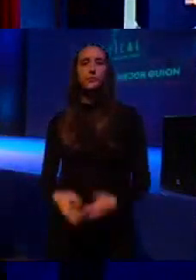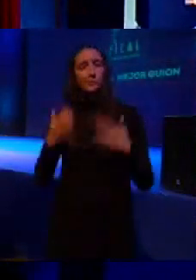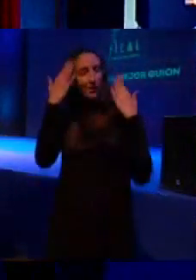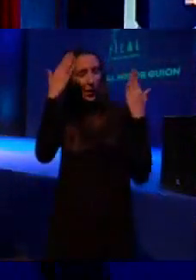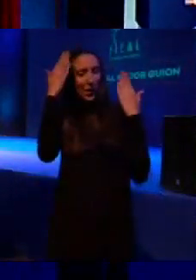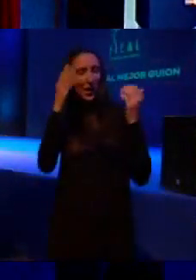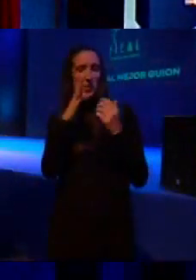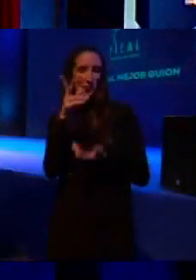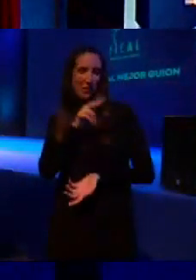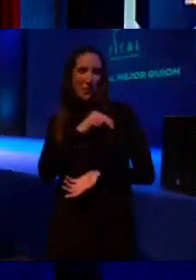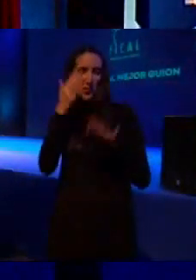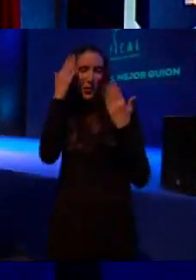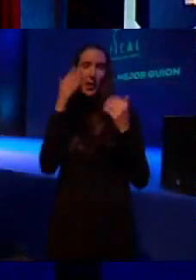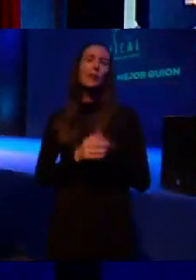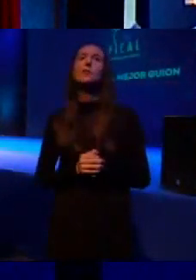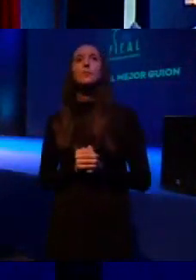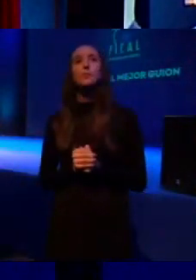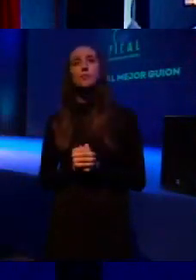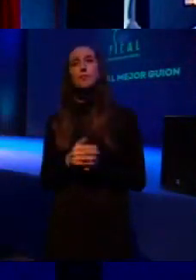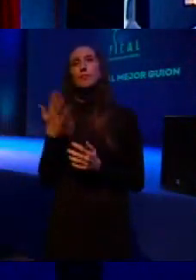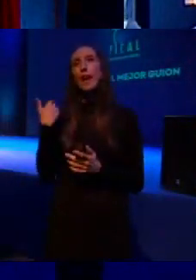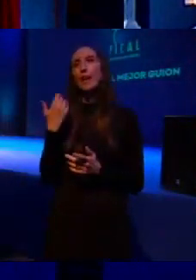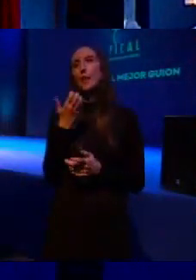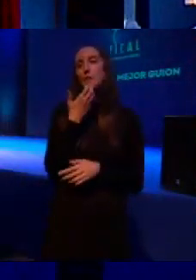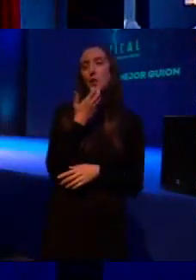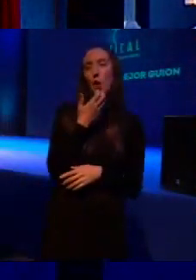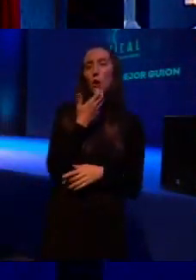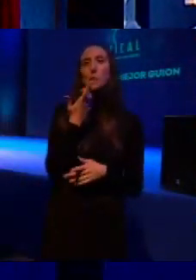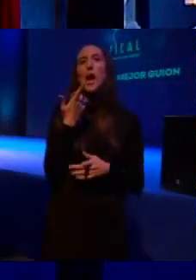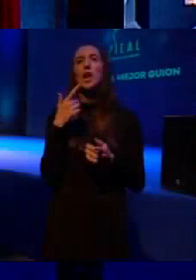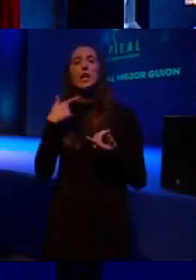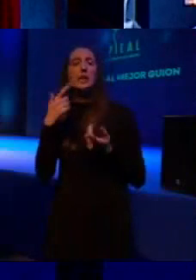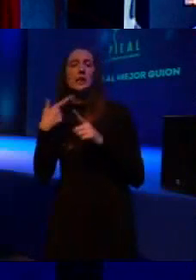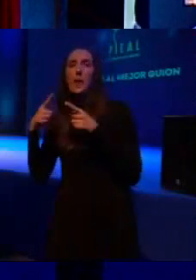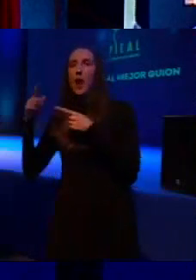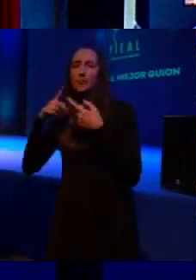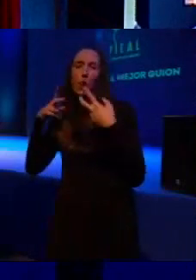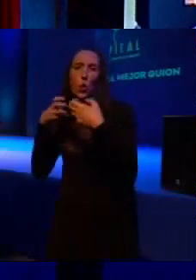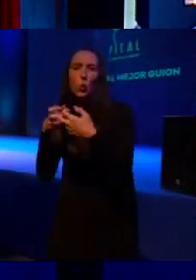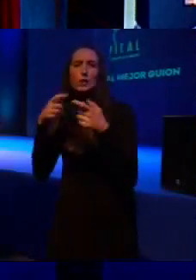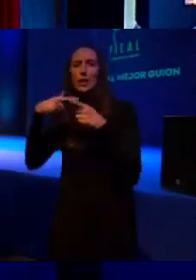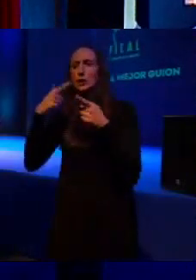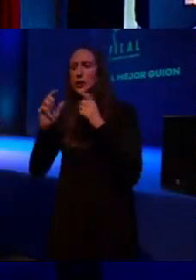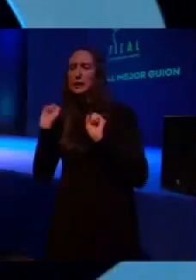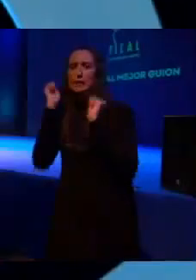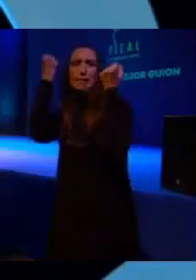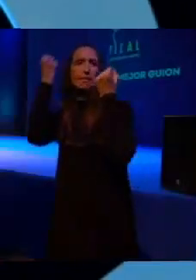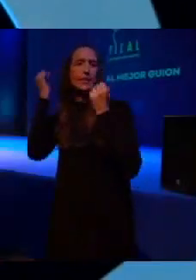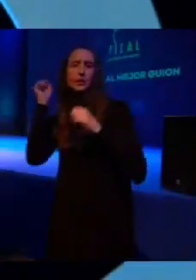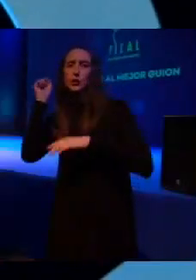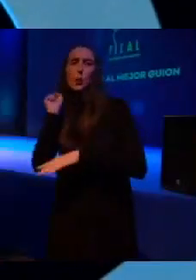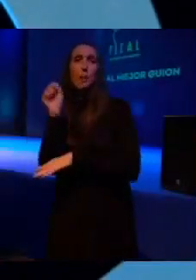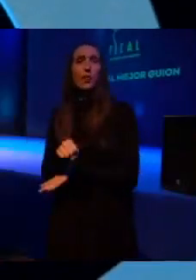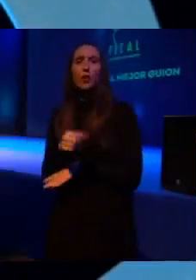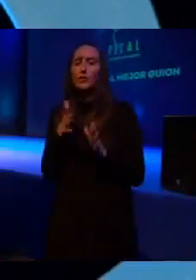Enhorabuena por este premio. Entre el chascarrillo de sobremesa y la épica de un drama de lucha y superación hay un montón de posibles historias y